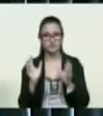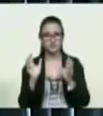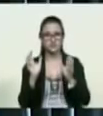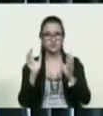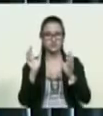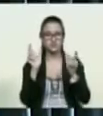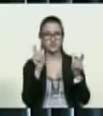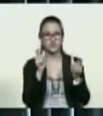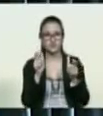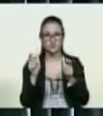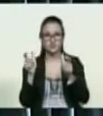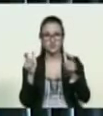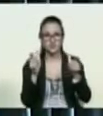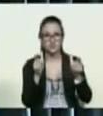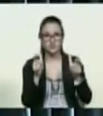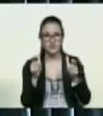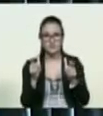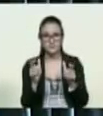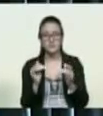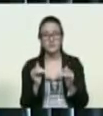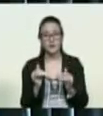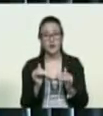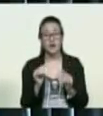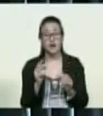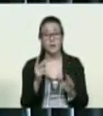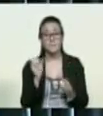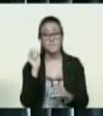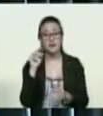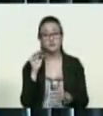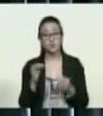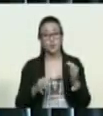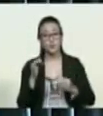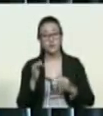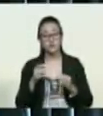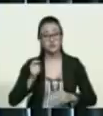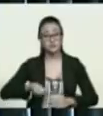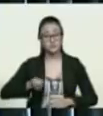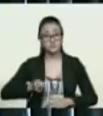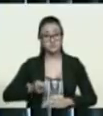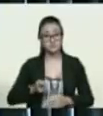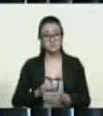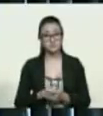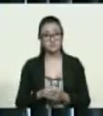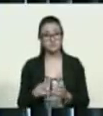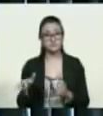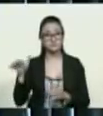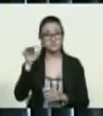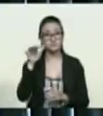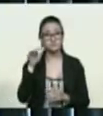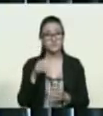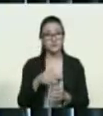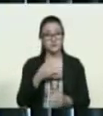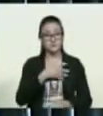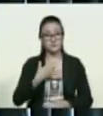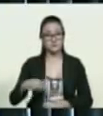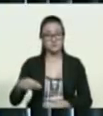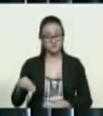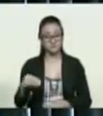Ibarra, luego del Palacio de Justicia, y se iba a colocar justamente encima de la tribuna